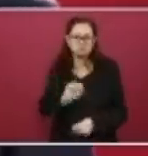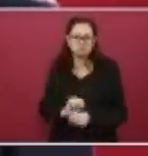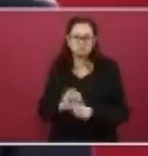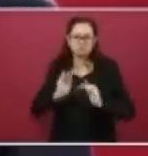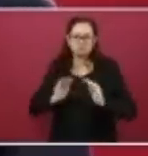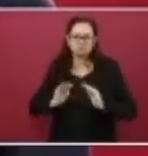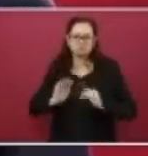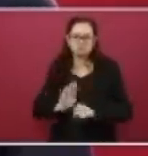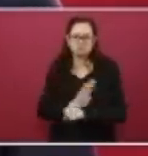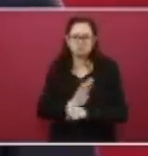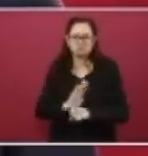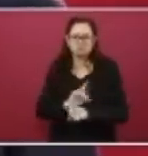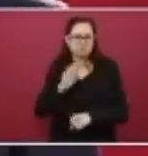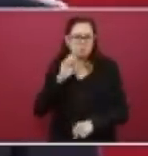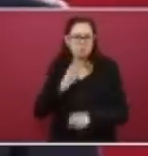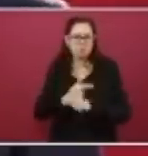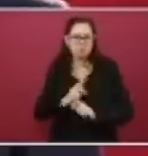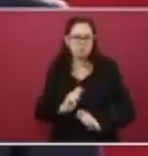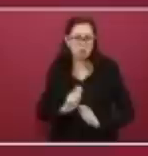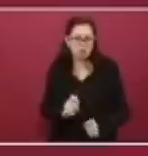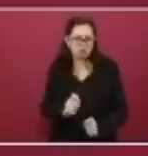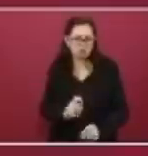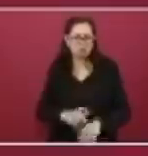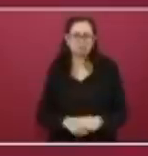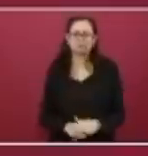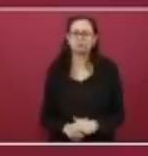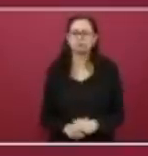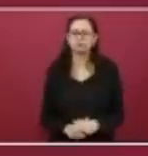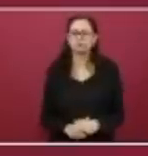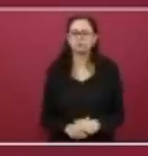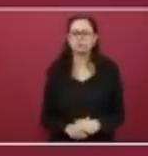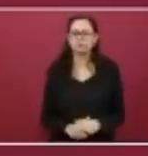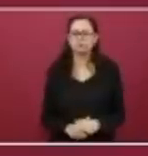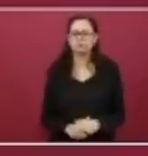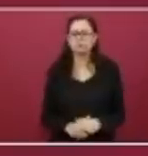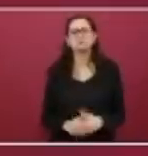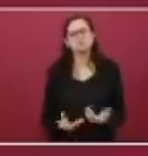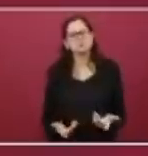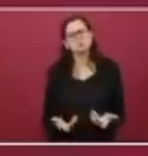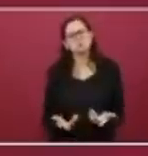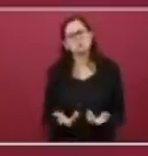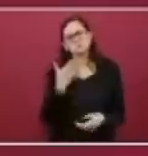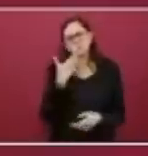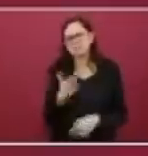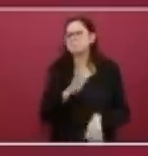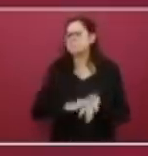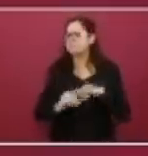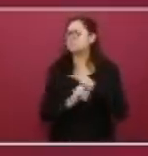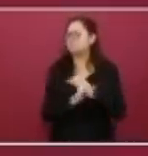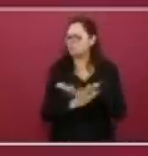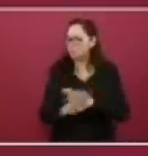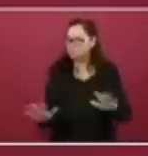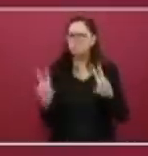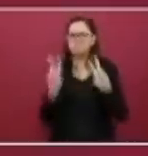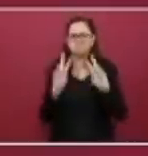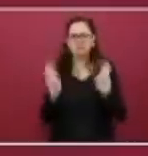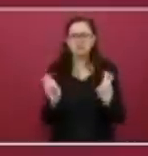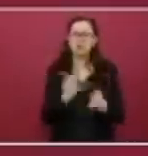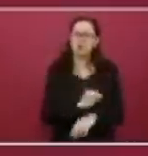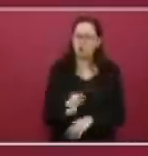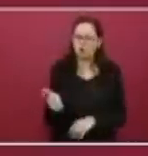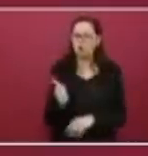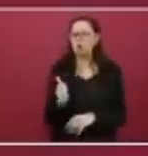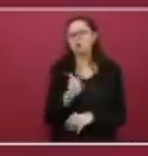encargada para eso qué bien que tratamos el tema porque ayuda a informar y otra cosa dice